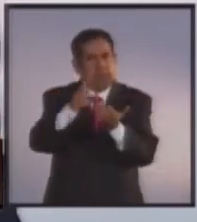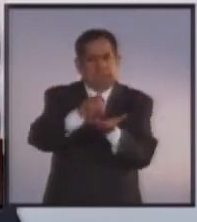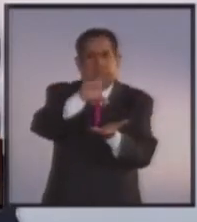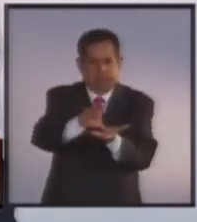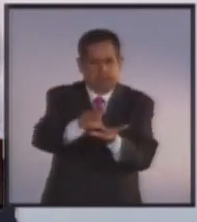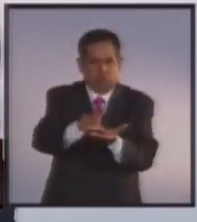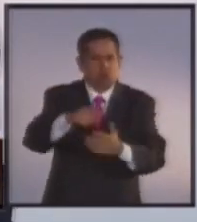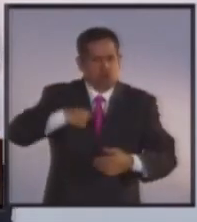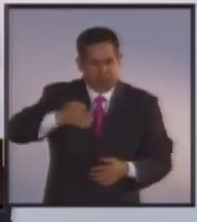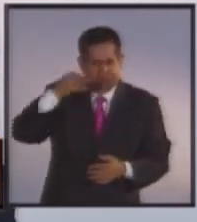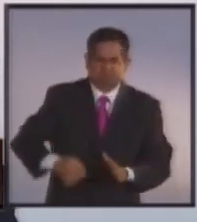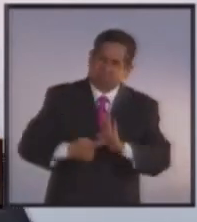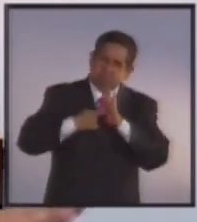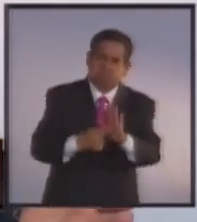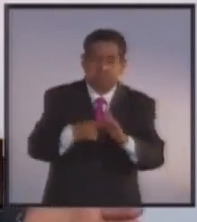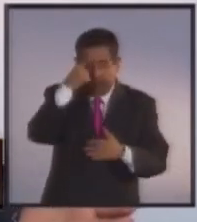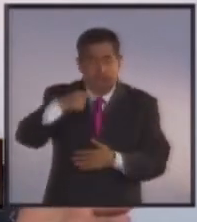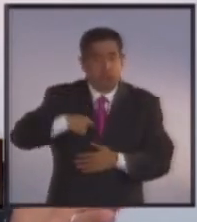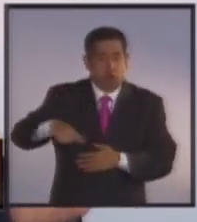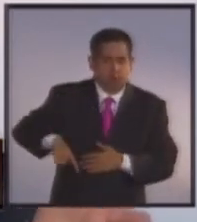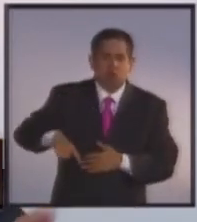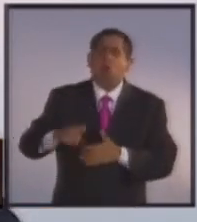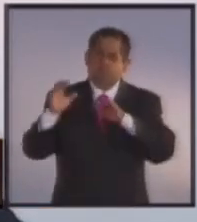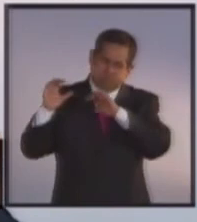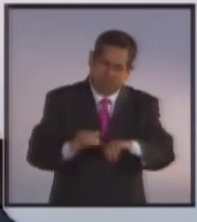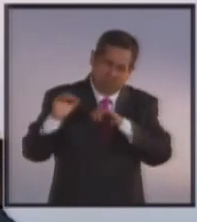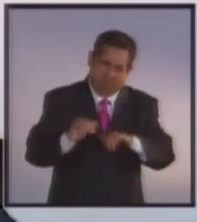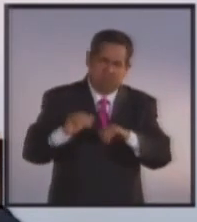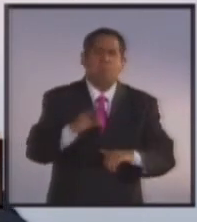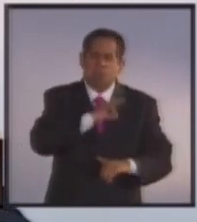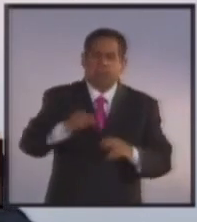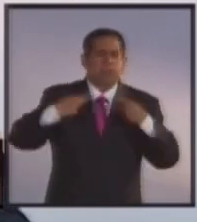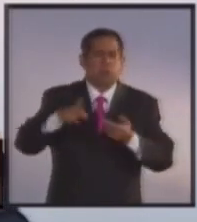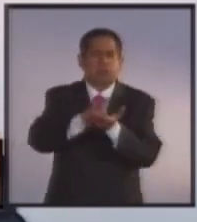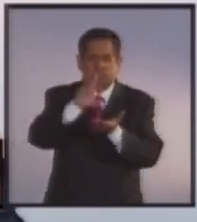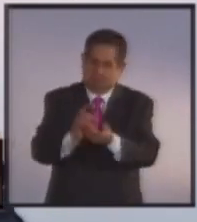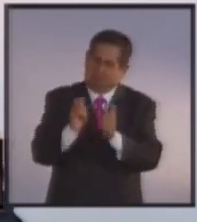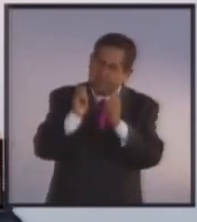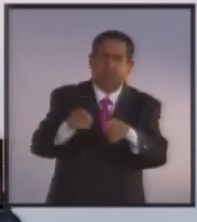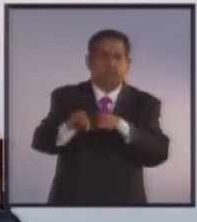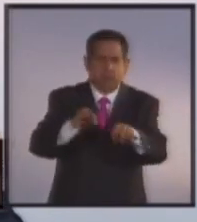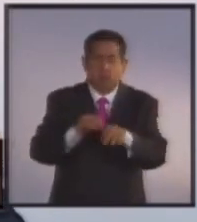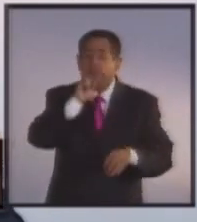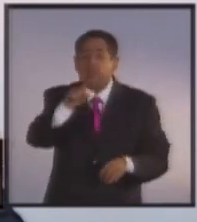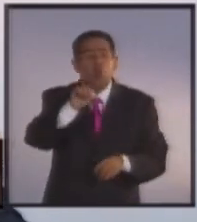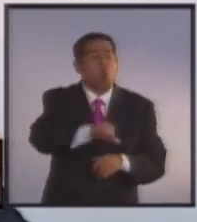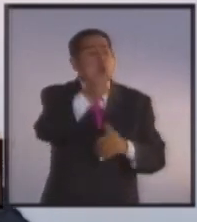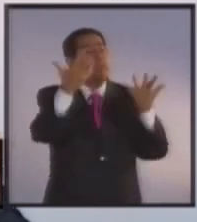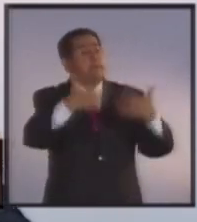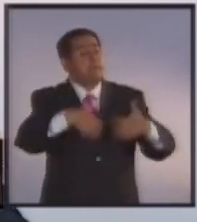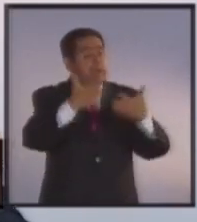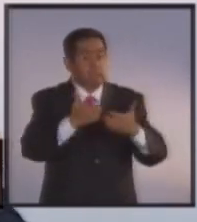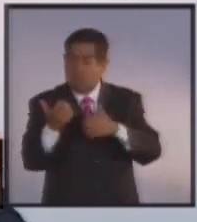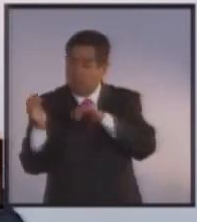Seré ejemplo en el gobierno para abrir espacios laborales a las personas con discapacidad y generaré incentivos fiscales para